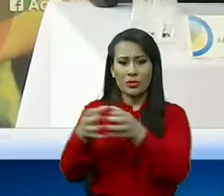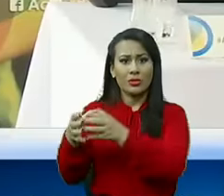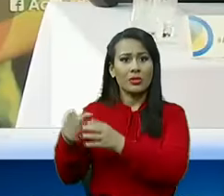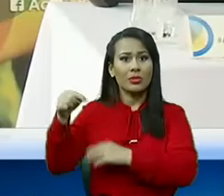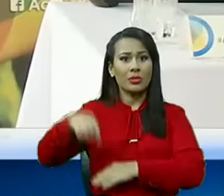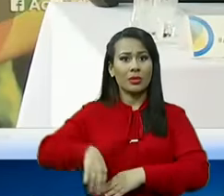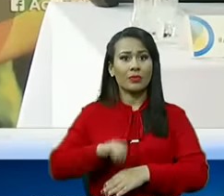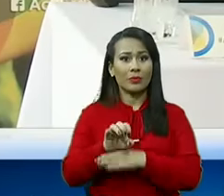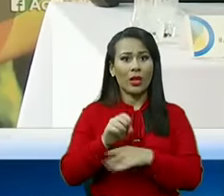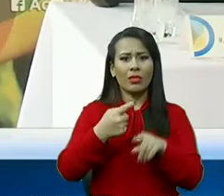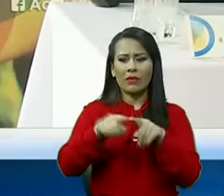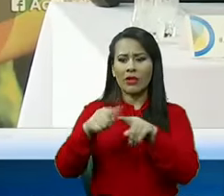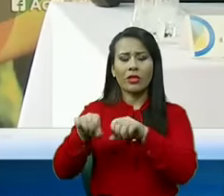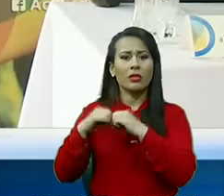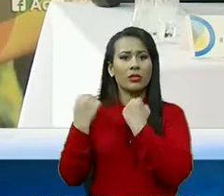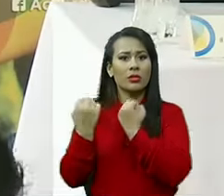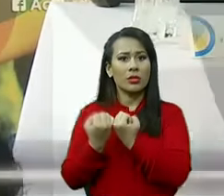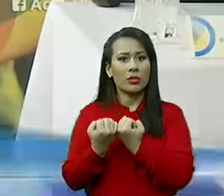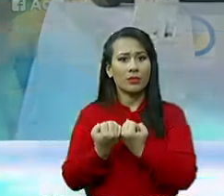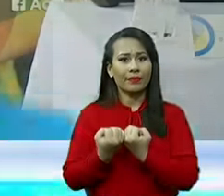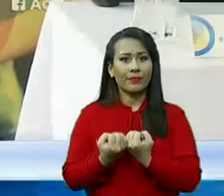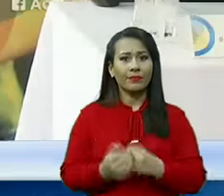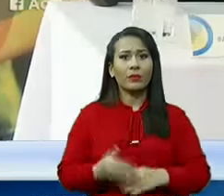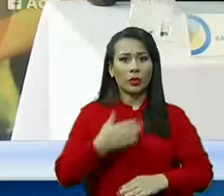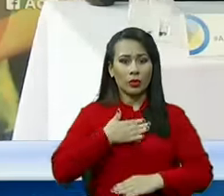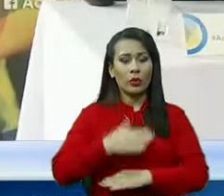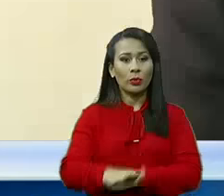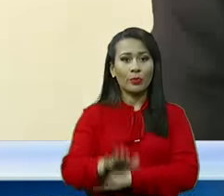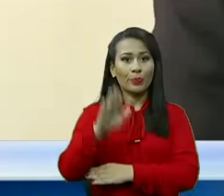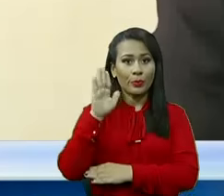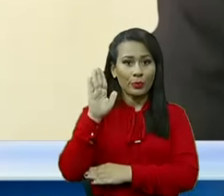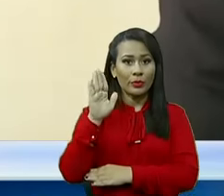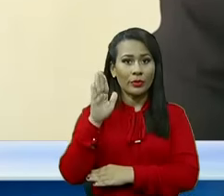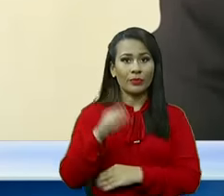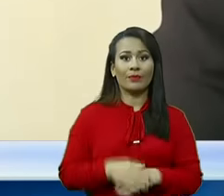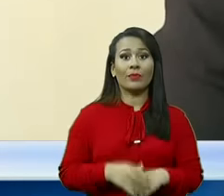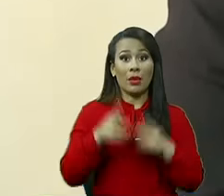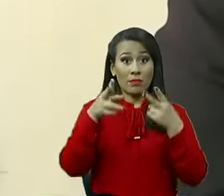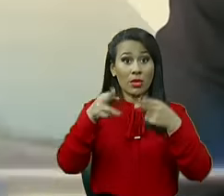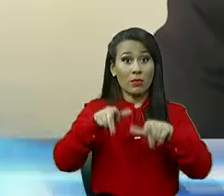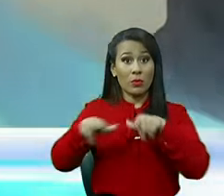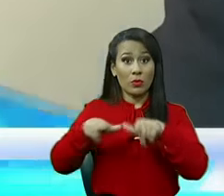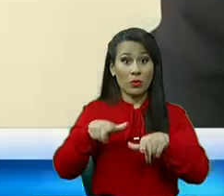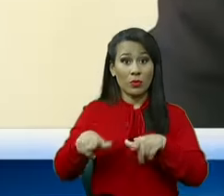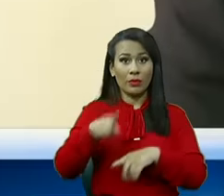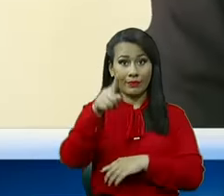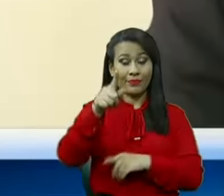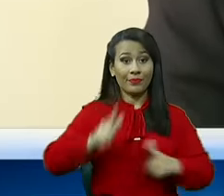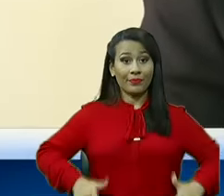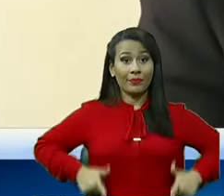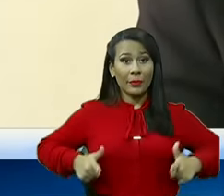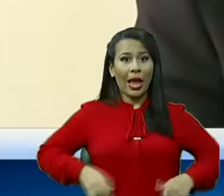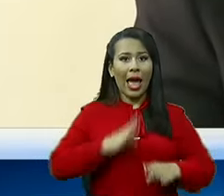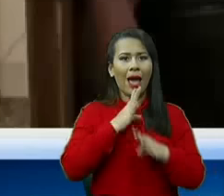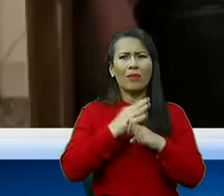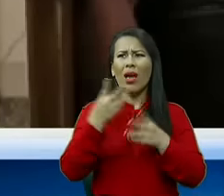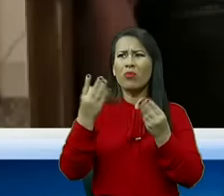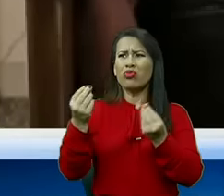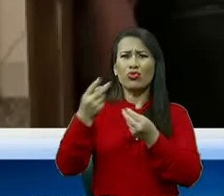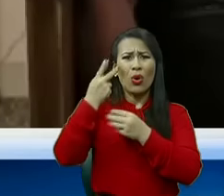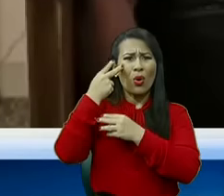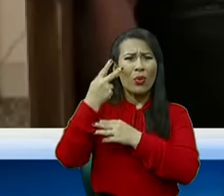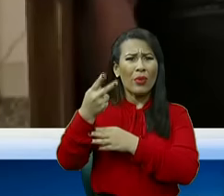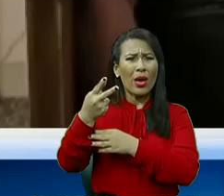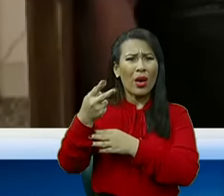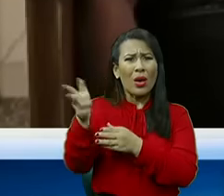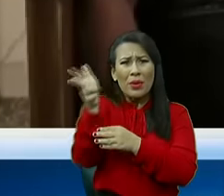toda nuestra ayuda y por supuesto que firmaremos el acuerdo cont en este mismo lugar Moreno se pronunció sobre los videos que circulan en las redes